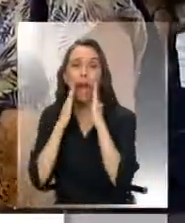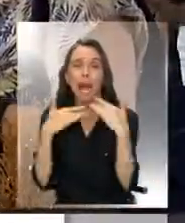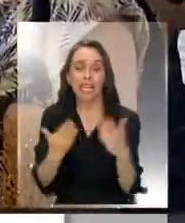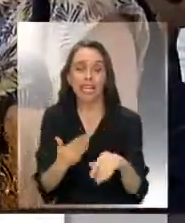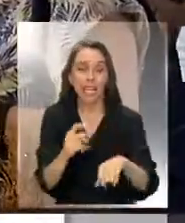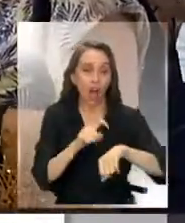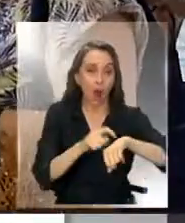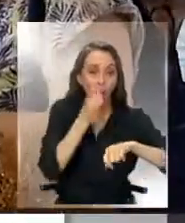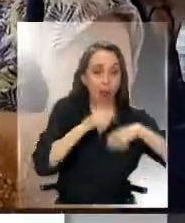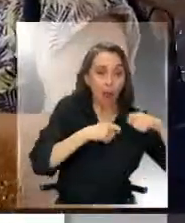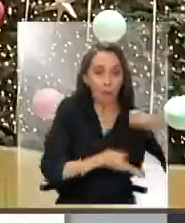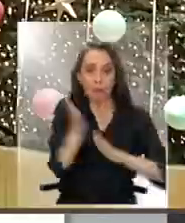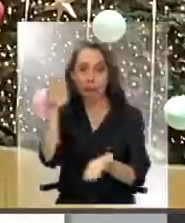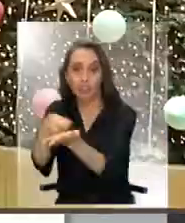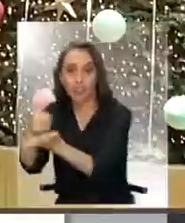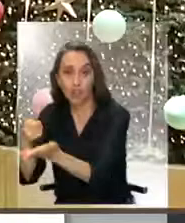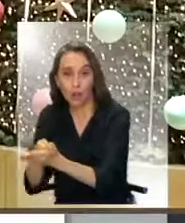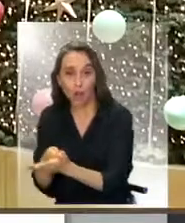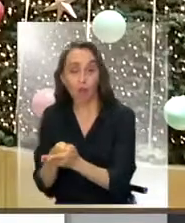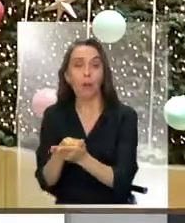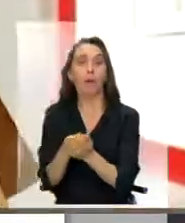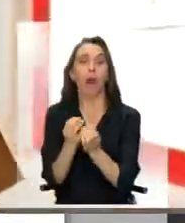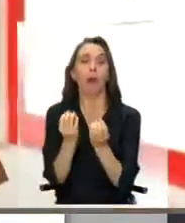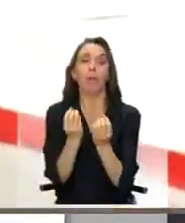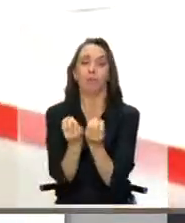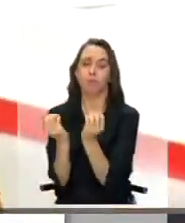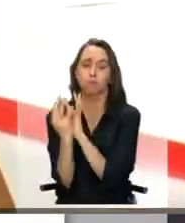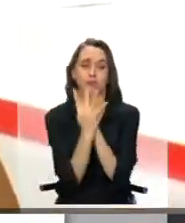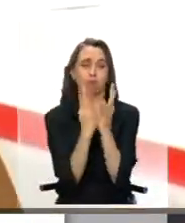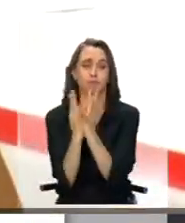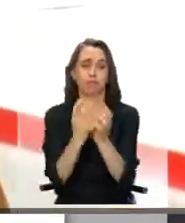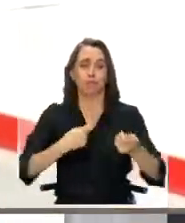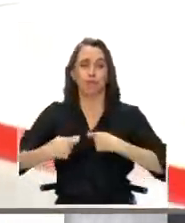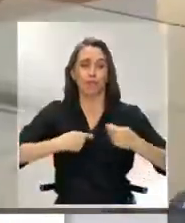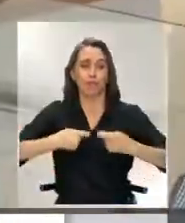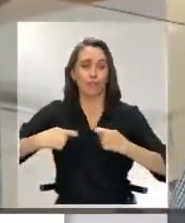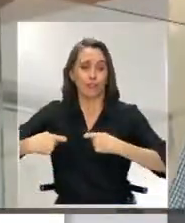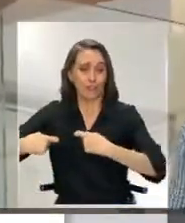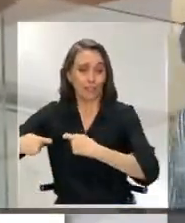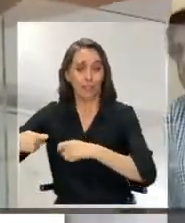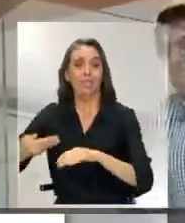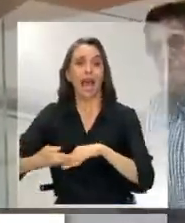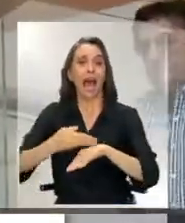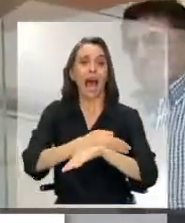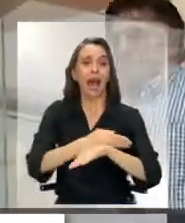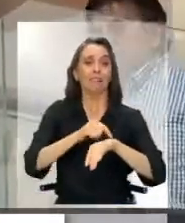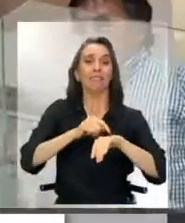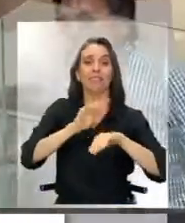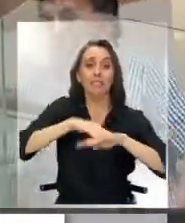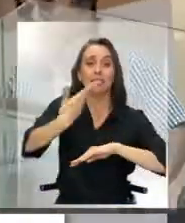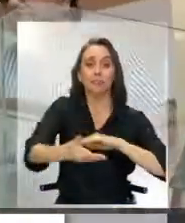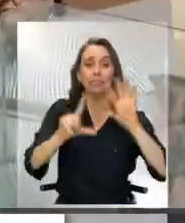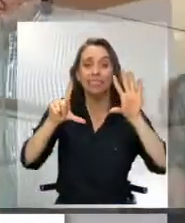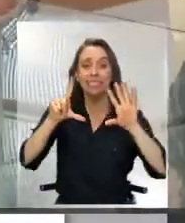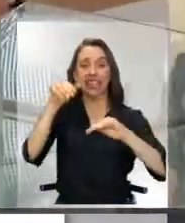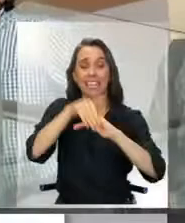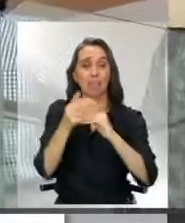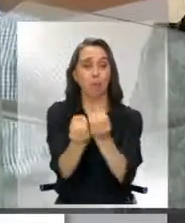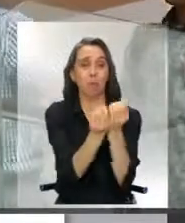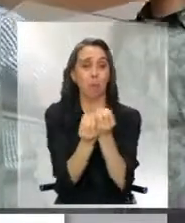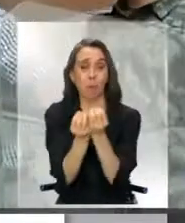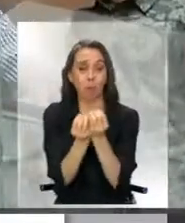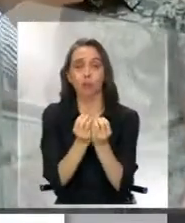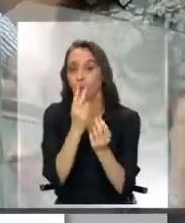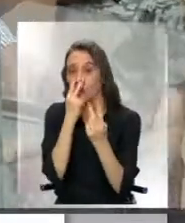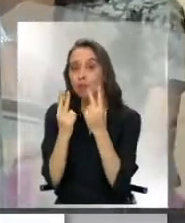a la hora de almuerzo o enfrentar las grandes aglomeraciones en centros comerciales después de las 7 de la tarde es el panorama más